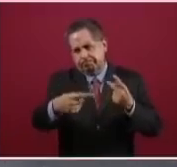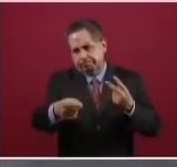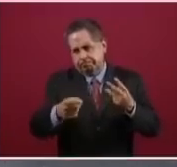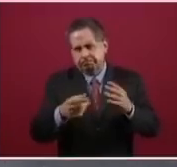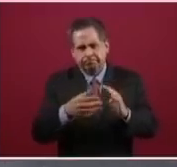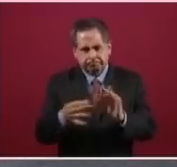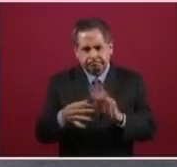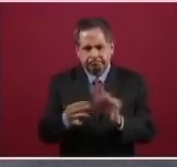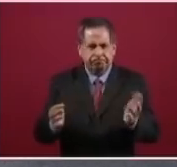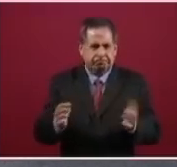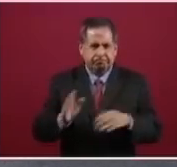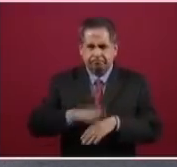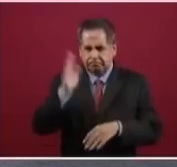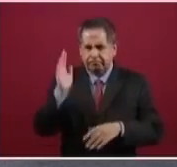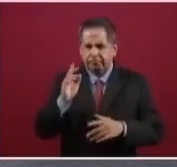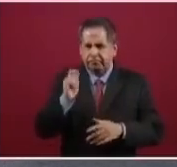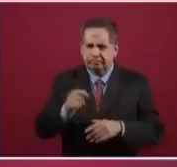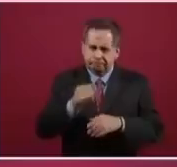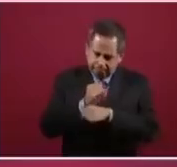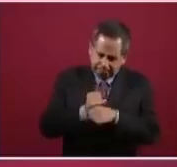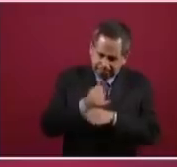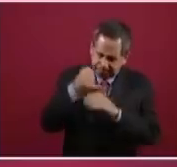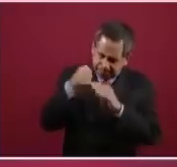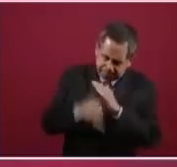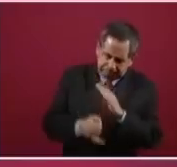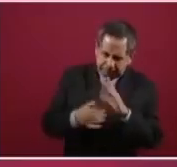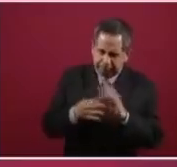este más análisis